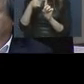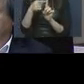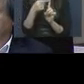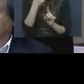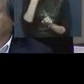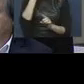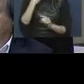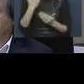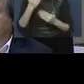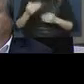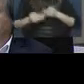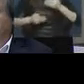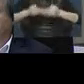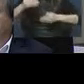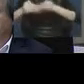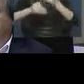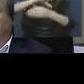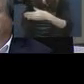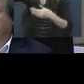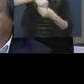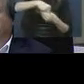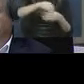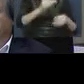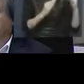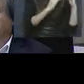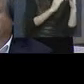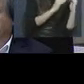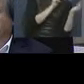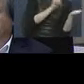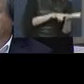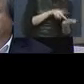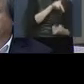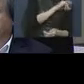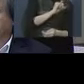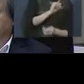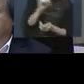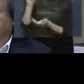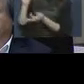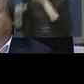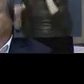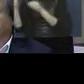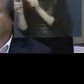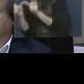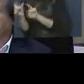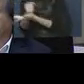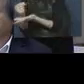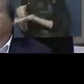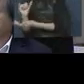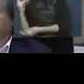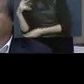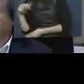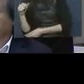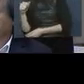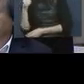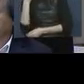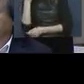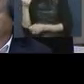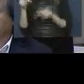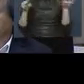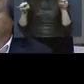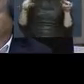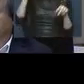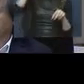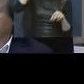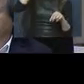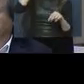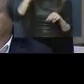ciertos procedimientos al interior de estos tribunales que habían demostrado tener algunas dificultades. Por ejemplo, claramente en materia